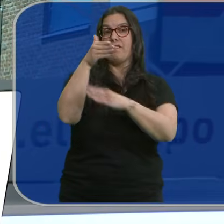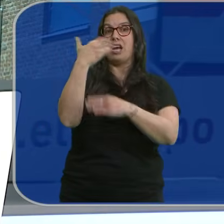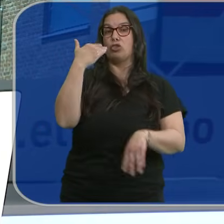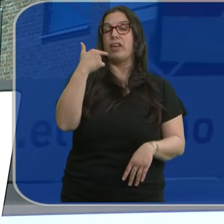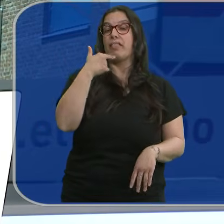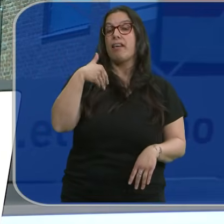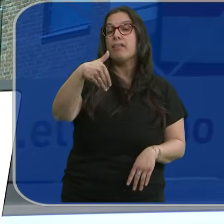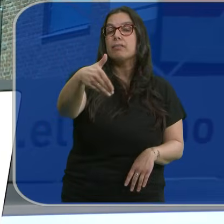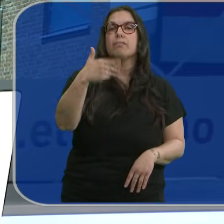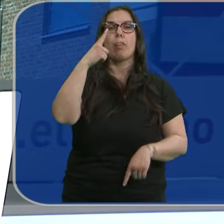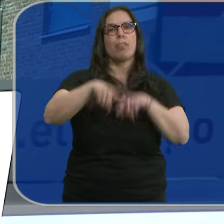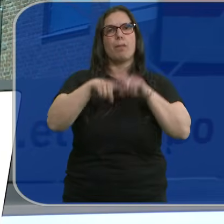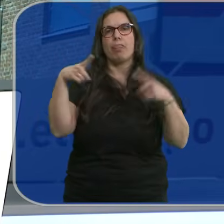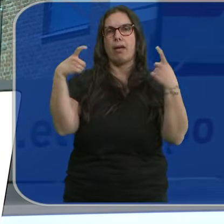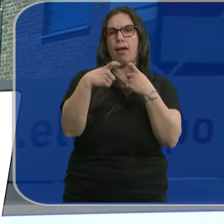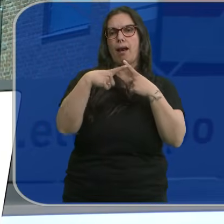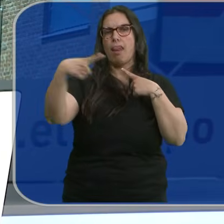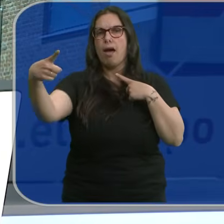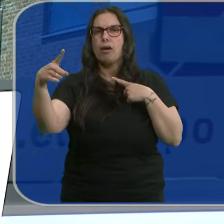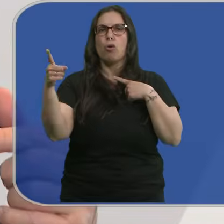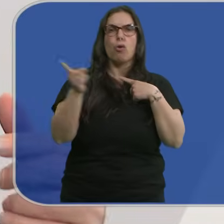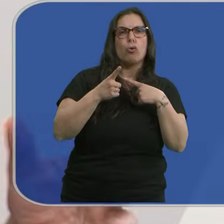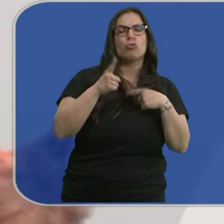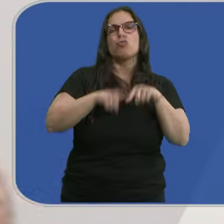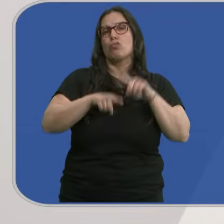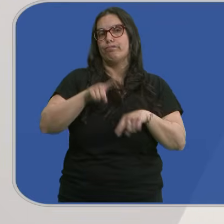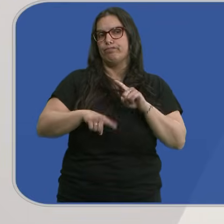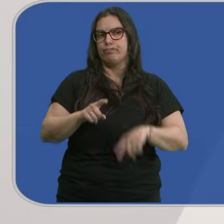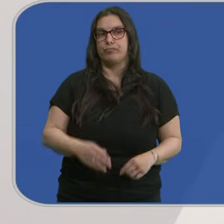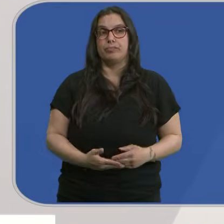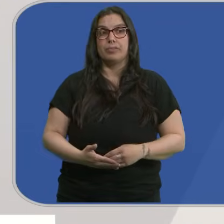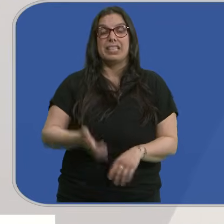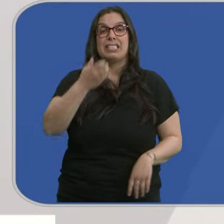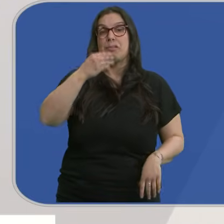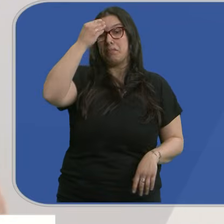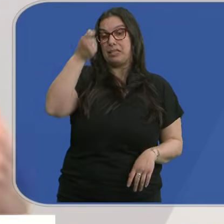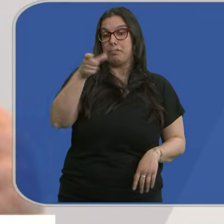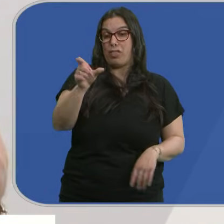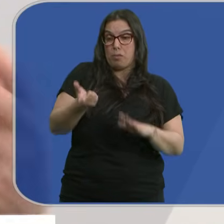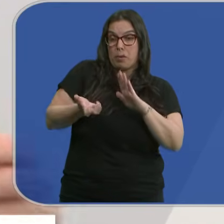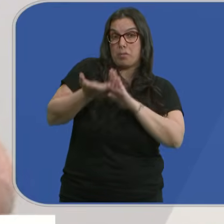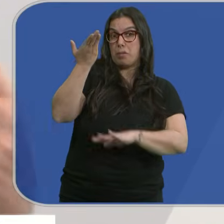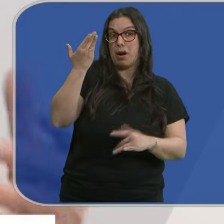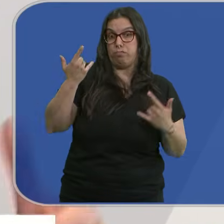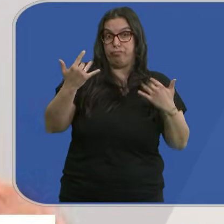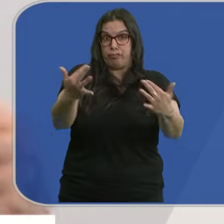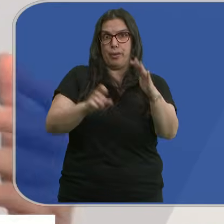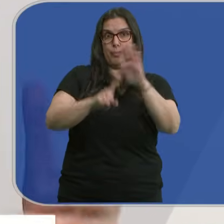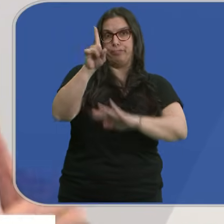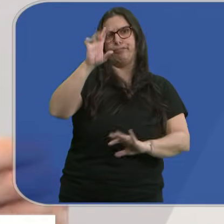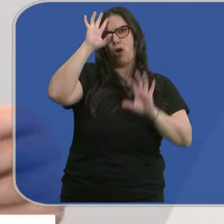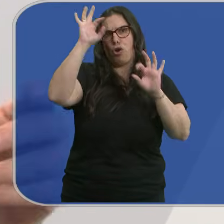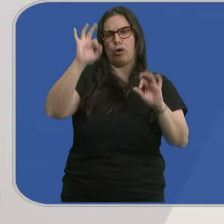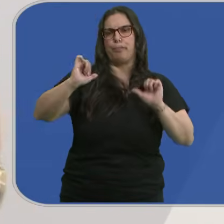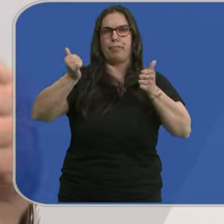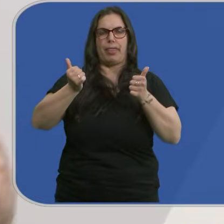de la evolución y duración del conflicto. Porque si las expectativas de inflación se aceleran, entonces inmediatamente los agentes económicos